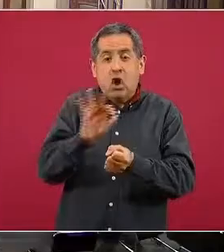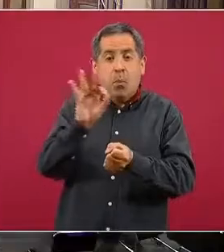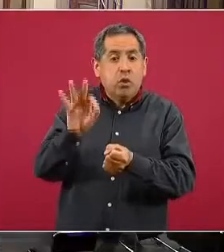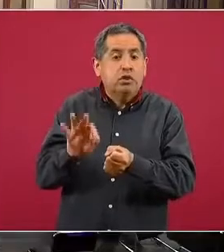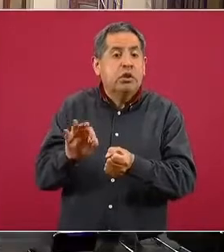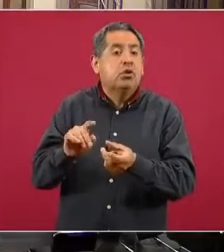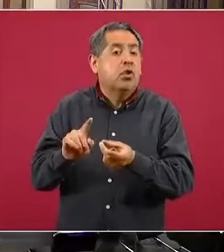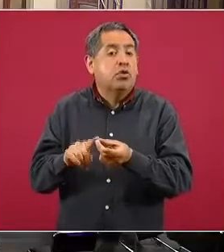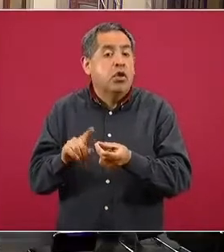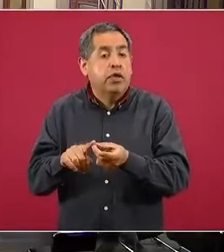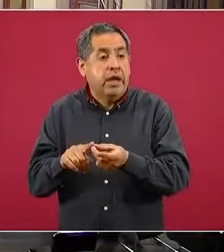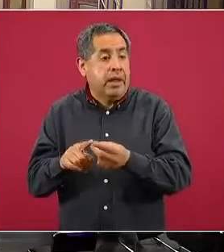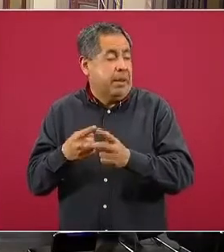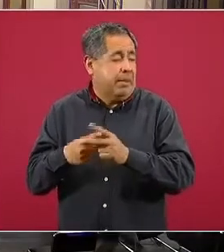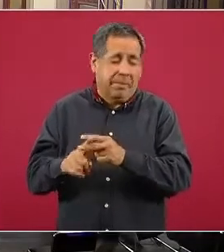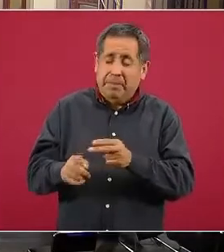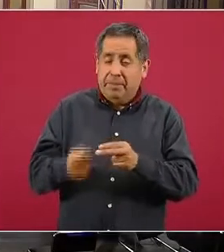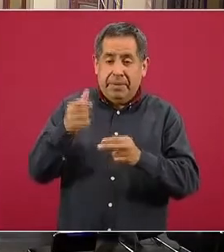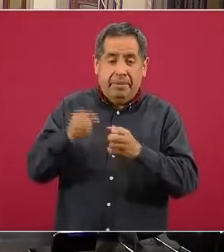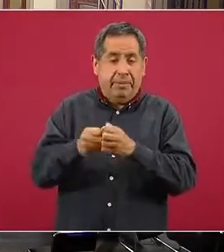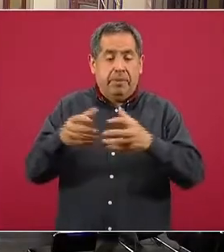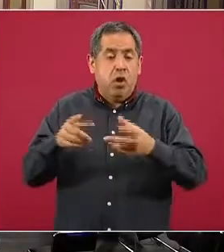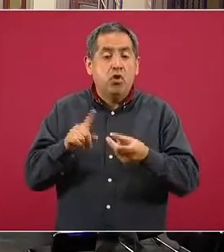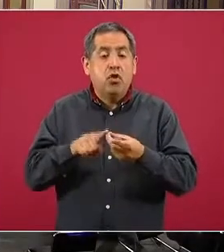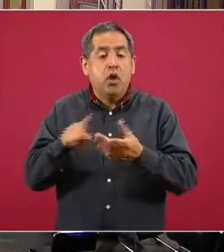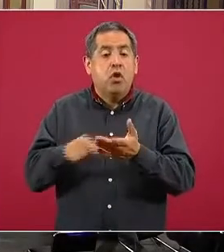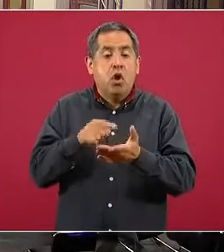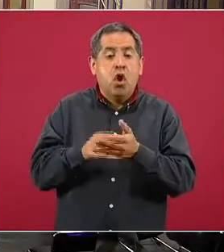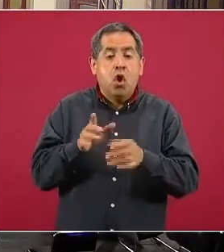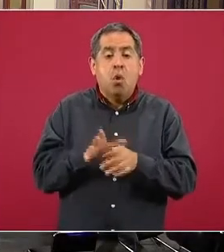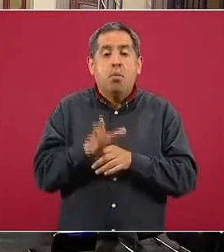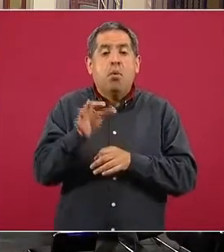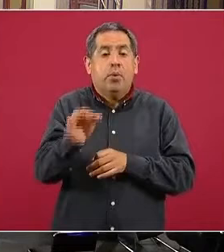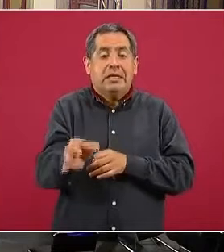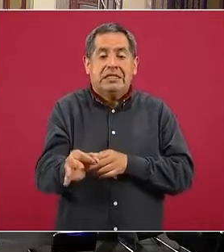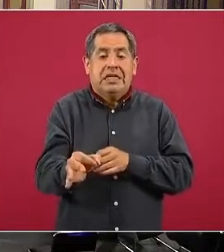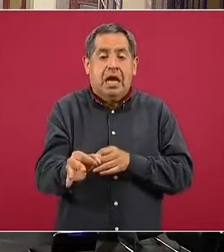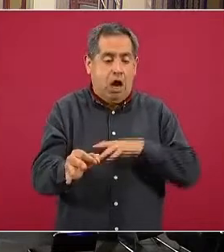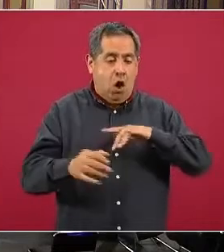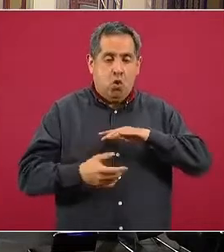registrados en el brote original ocurrieron en la provincia de Hubei,